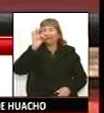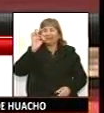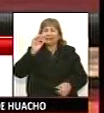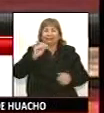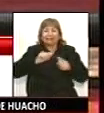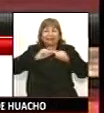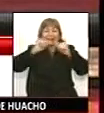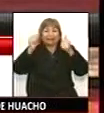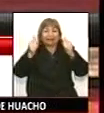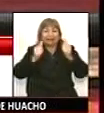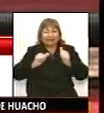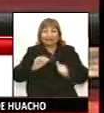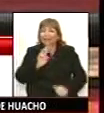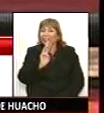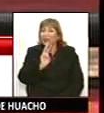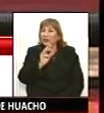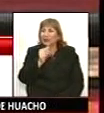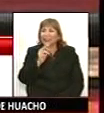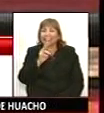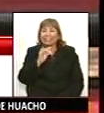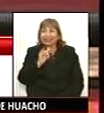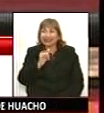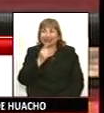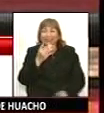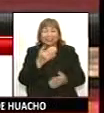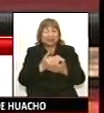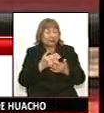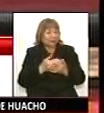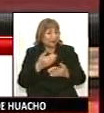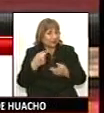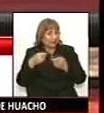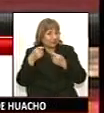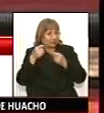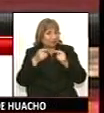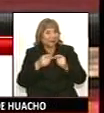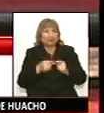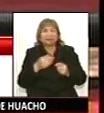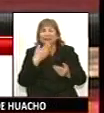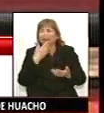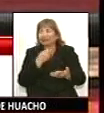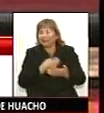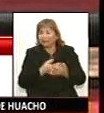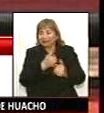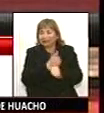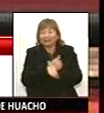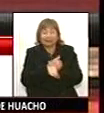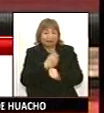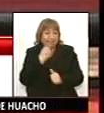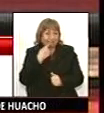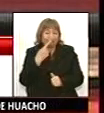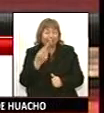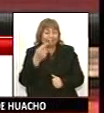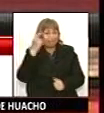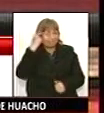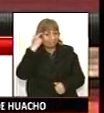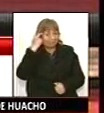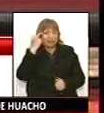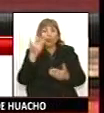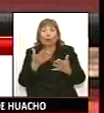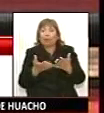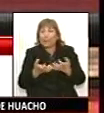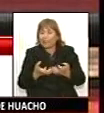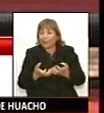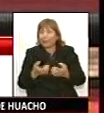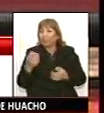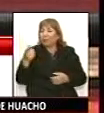complejo arqueológico Huari, un factor clave para el desarrollo turístico de la región Ayacucho. En ese sentido, nosotros queremos reiterar el pedido para